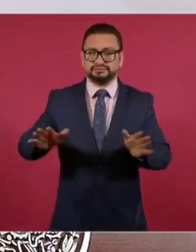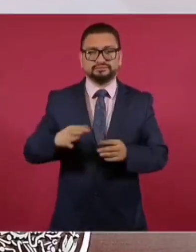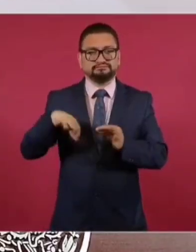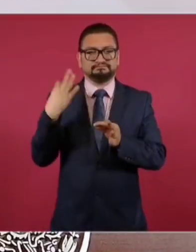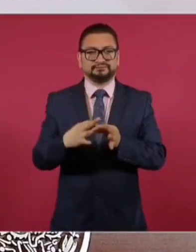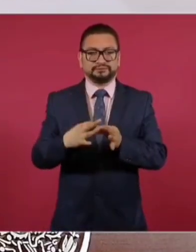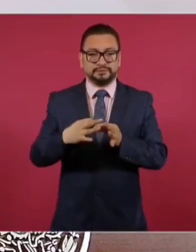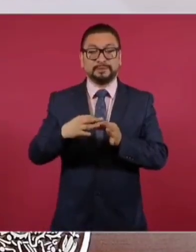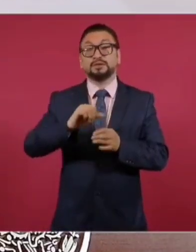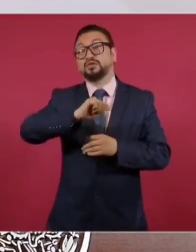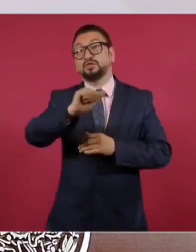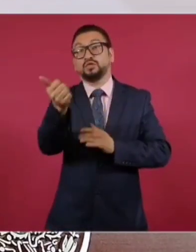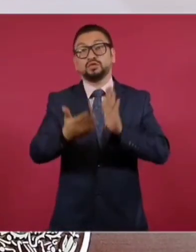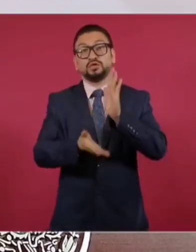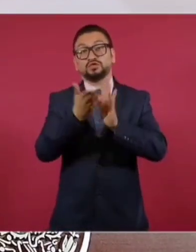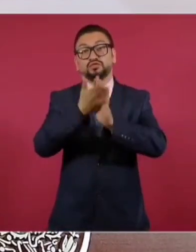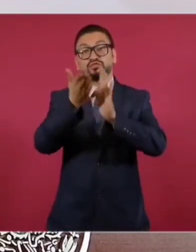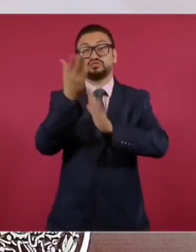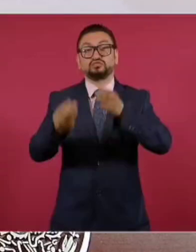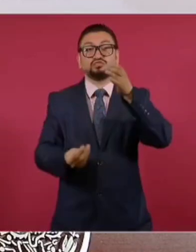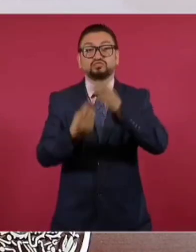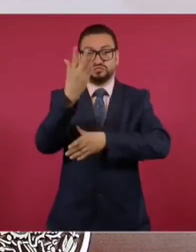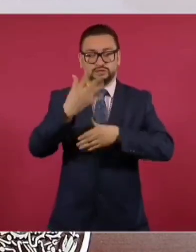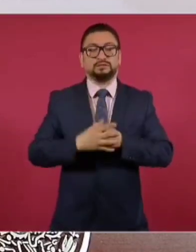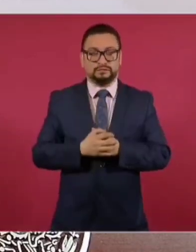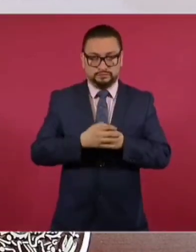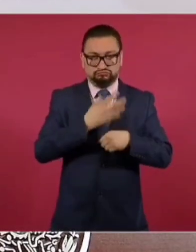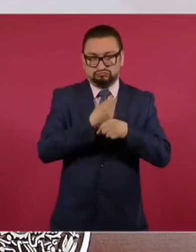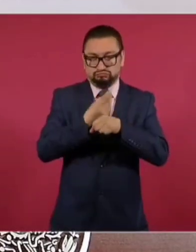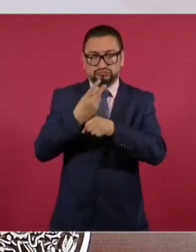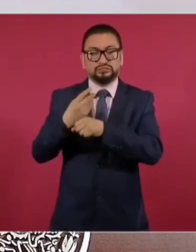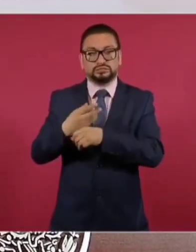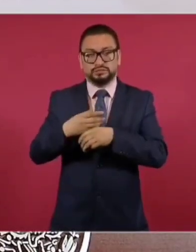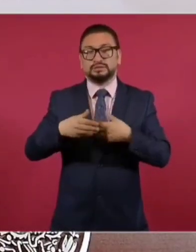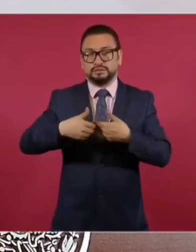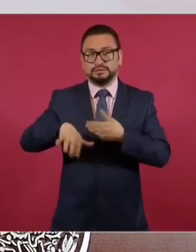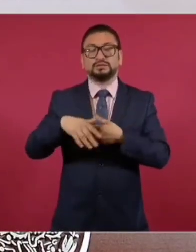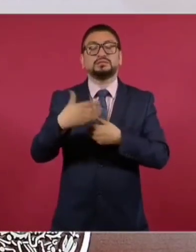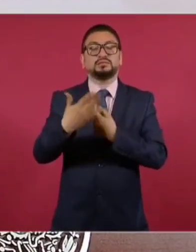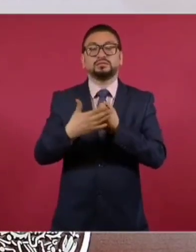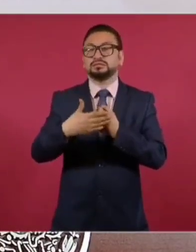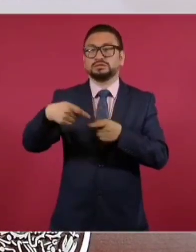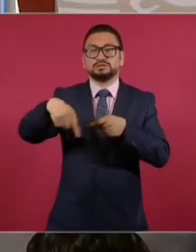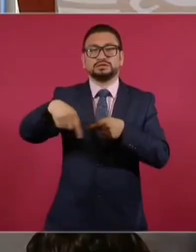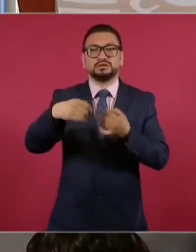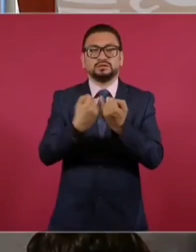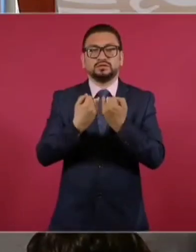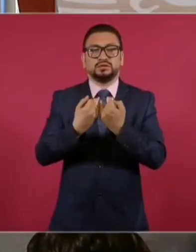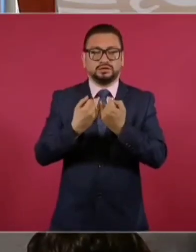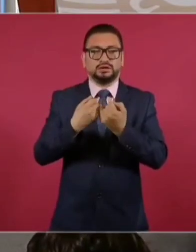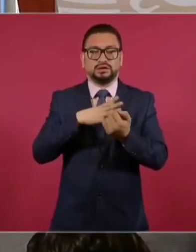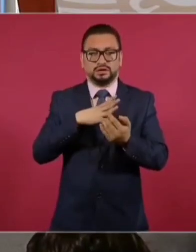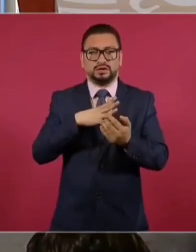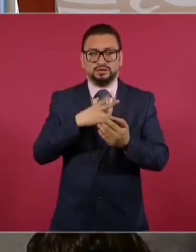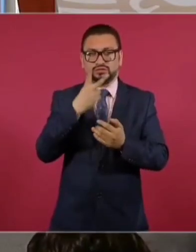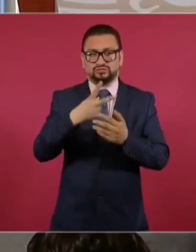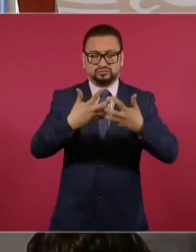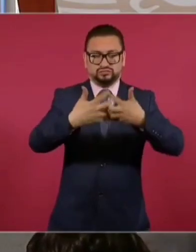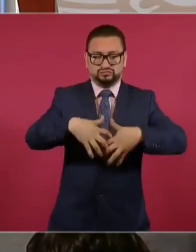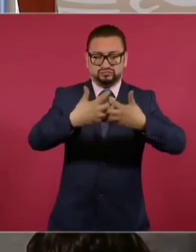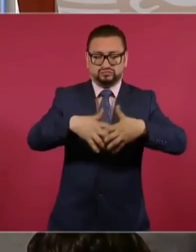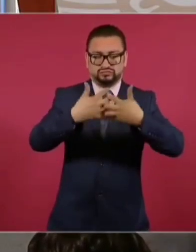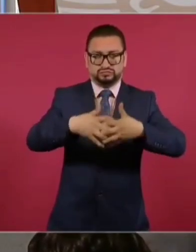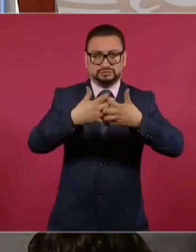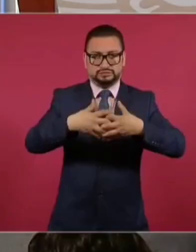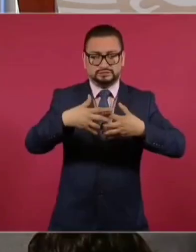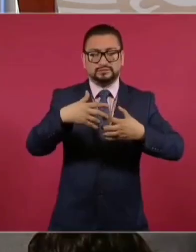y construimos una nueva refinería y estamos construyendo dos plantas